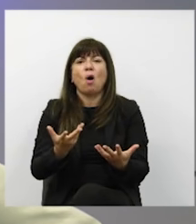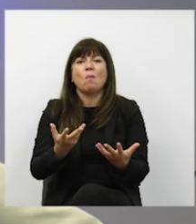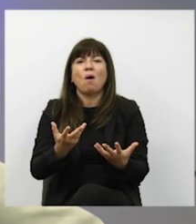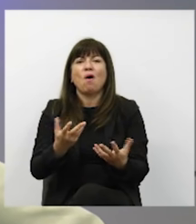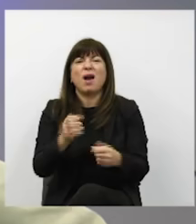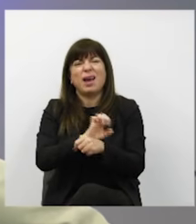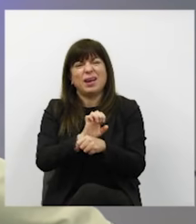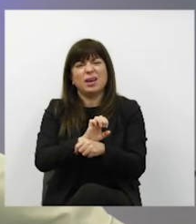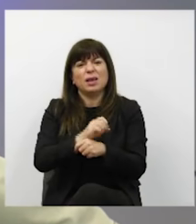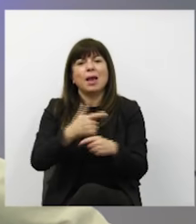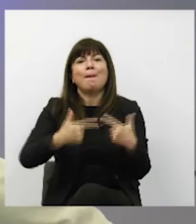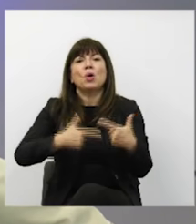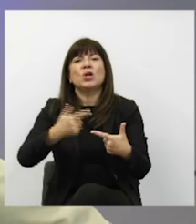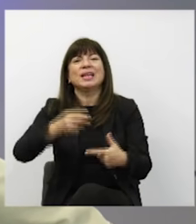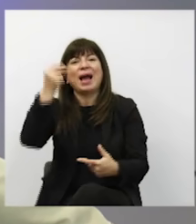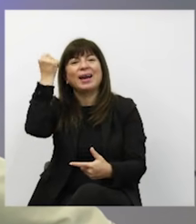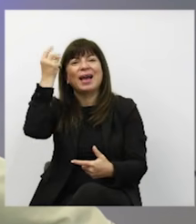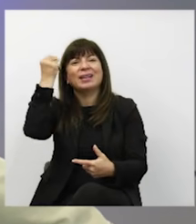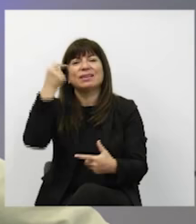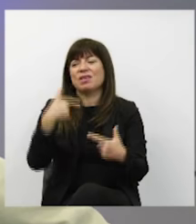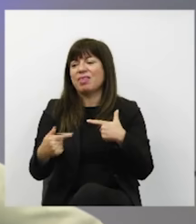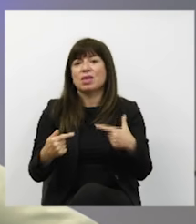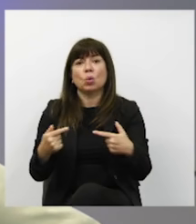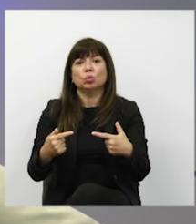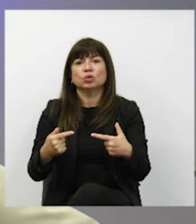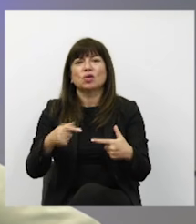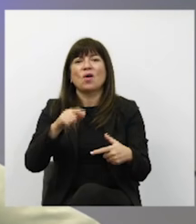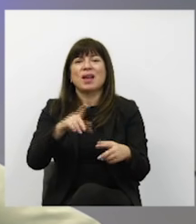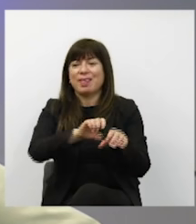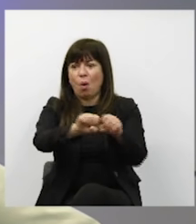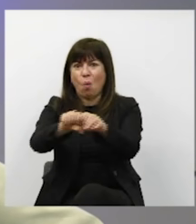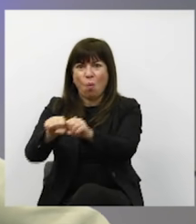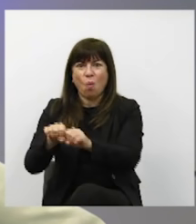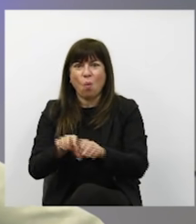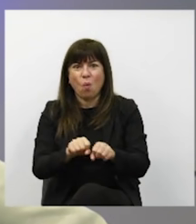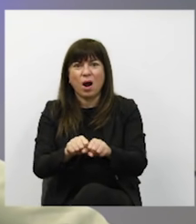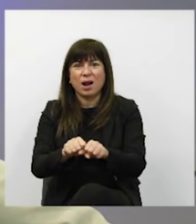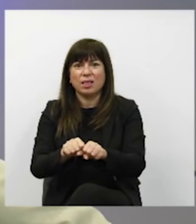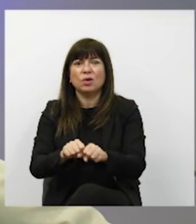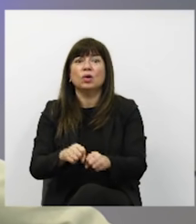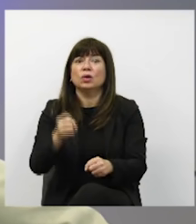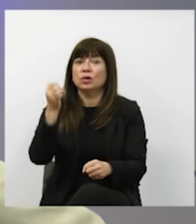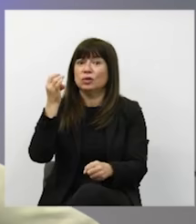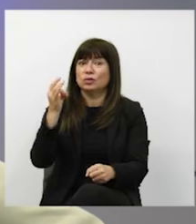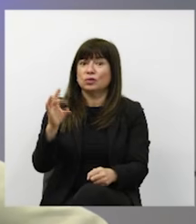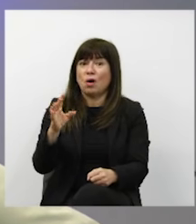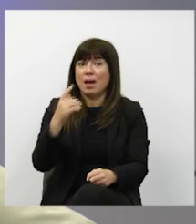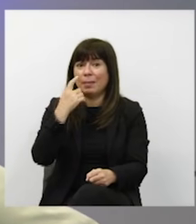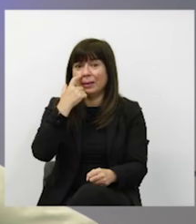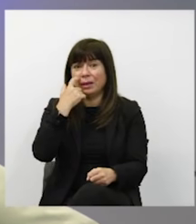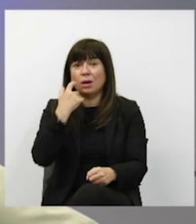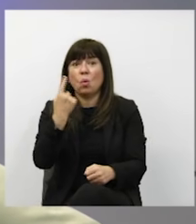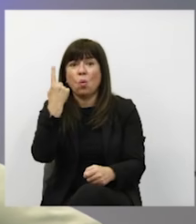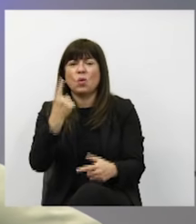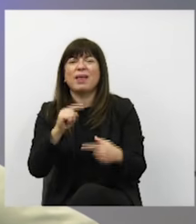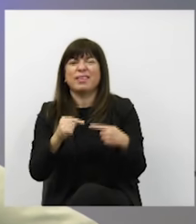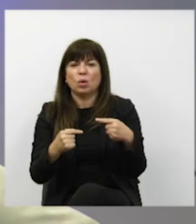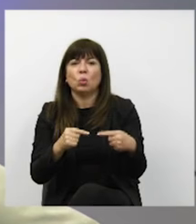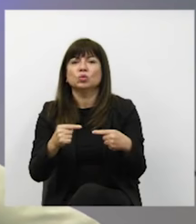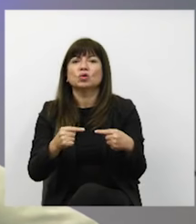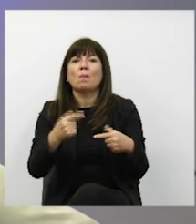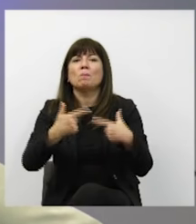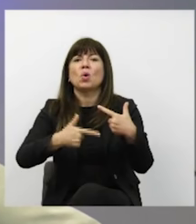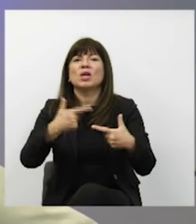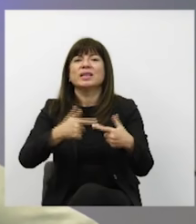de energía política, de creatividad, de discusión, de ponerse de acuerdo, se consuma solamente en una discusión, por así